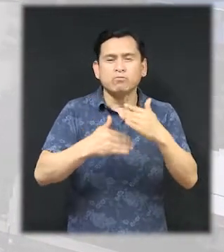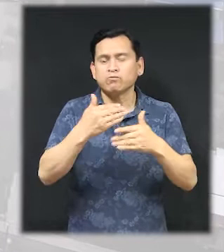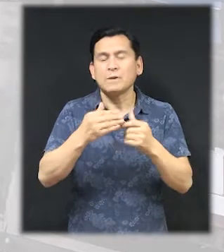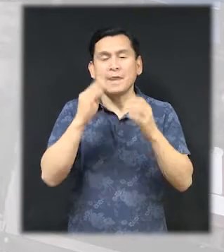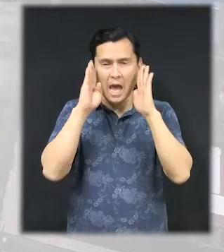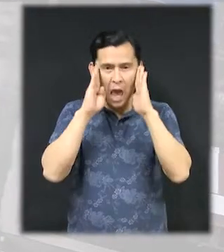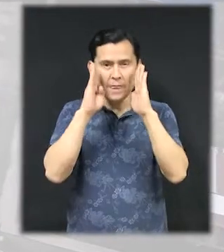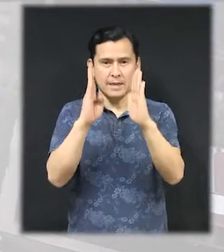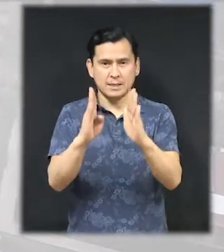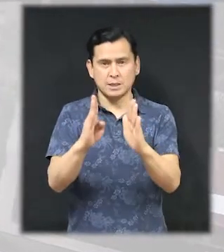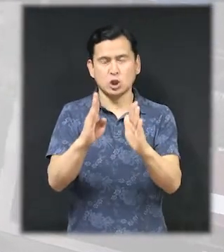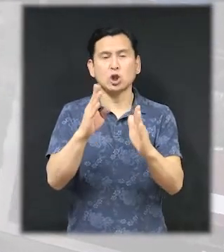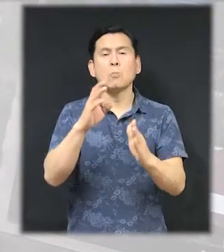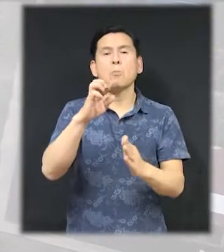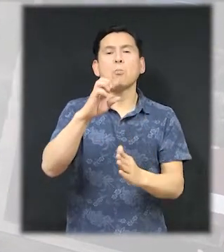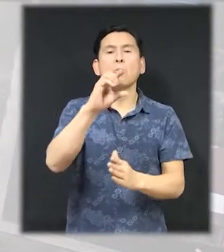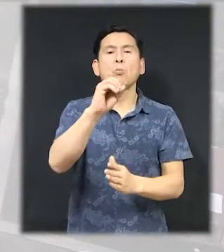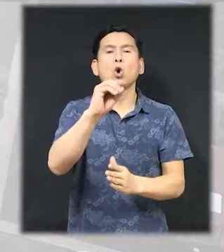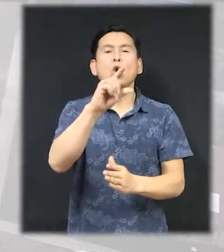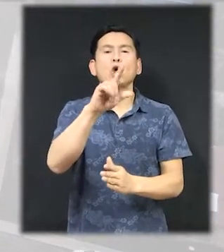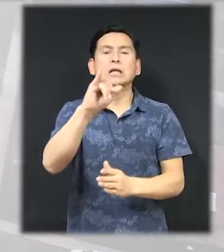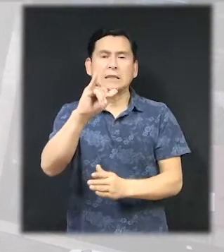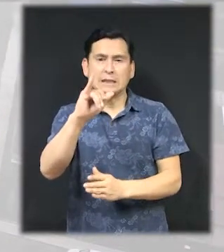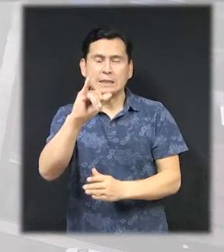o de volúmenes de atenciones en el policlínico,